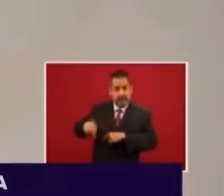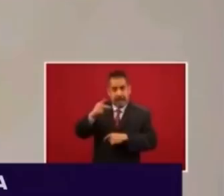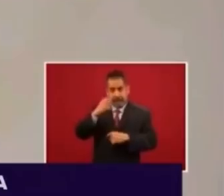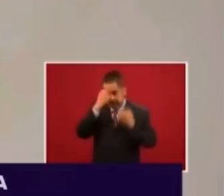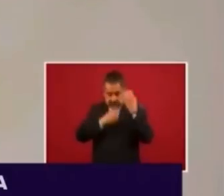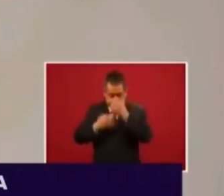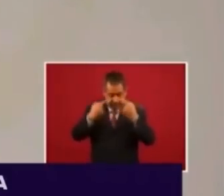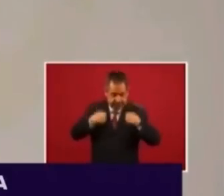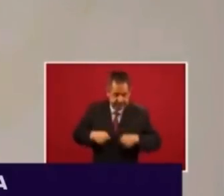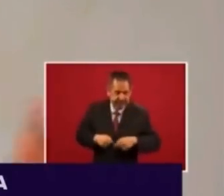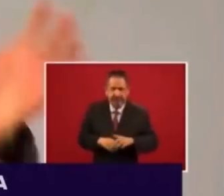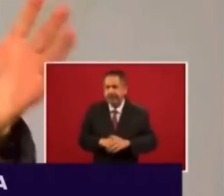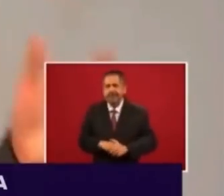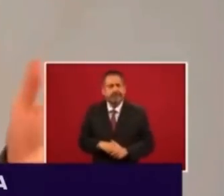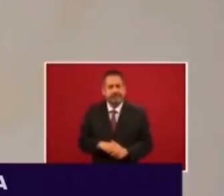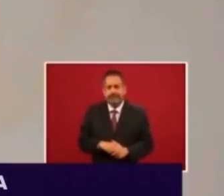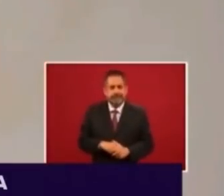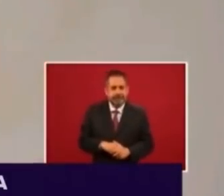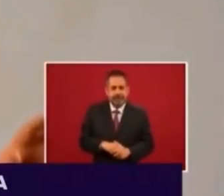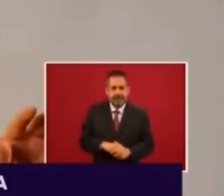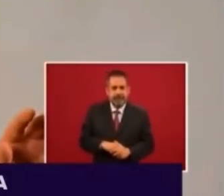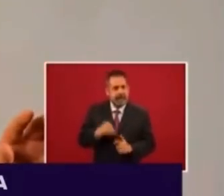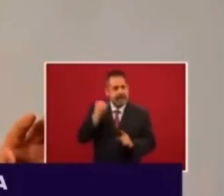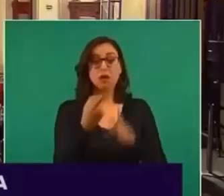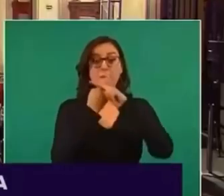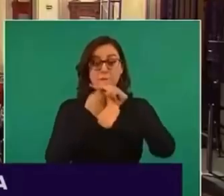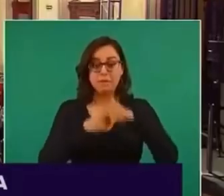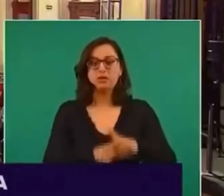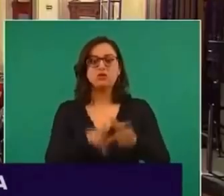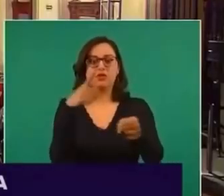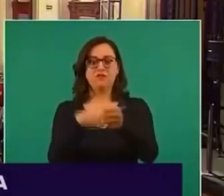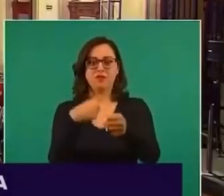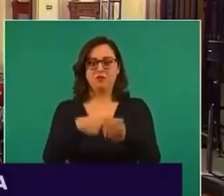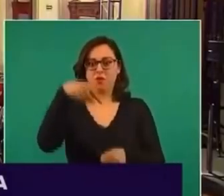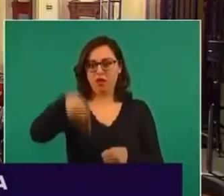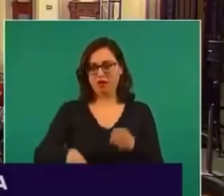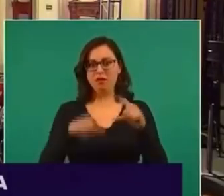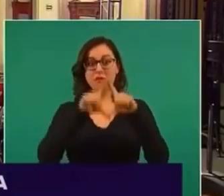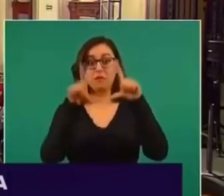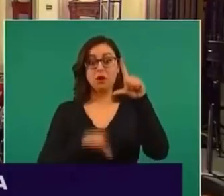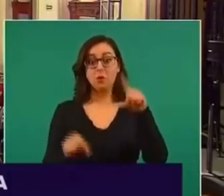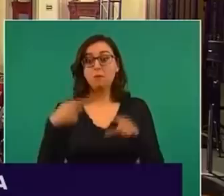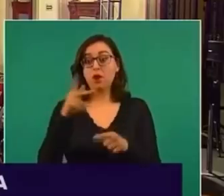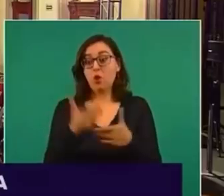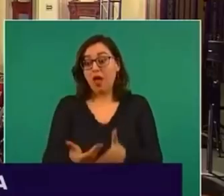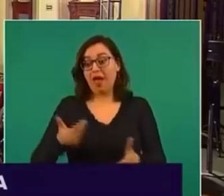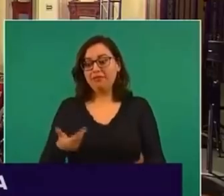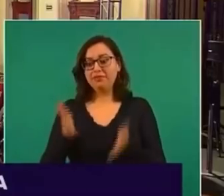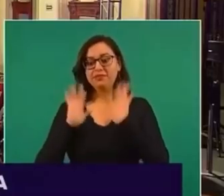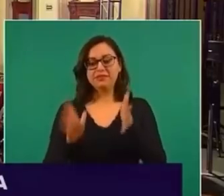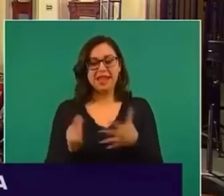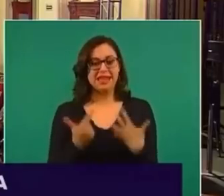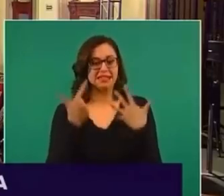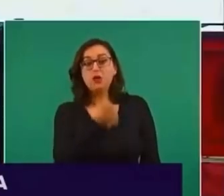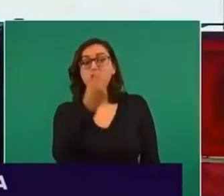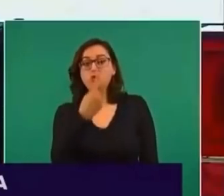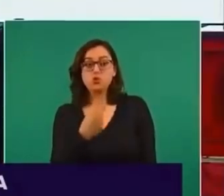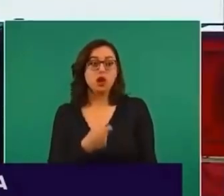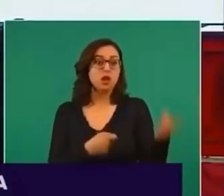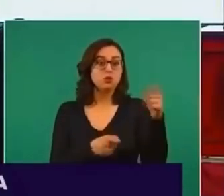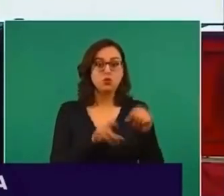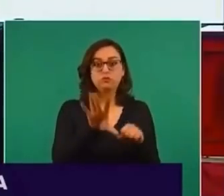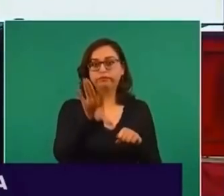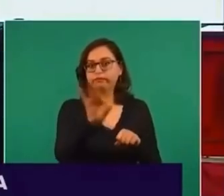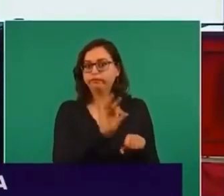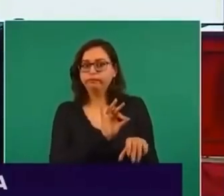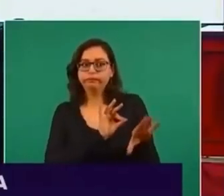podremos informarnos de cómo va avanzando la vacunación y toda una serie de otras cosas, ¿no? O sea, es decir,